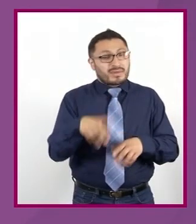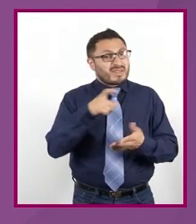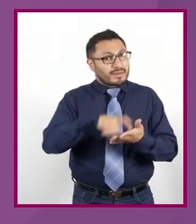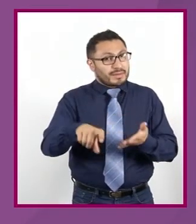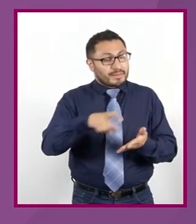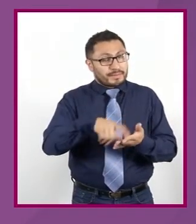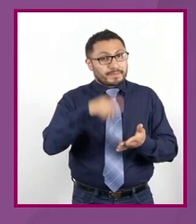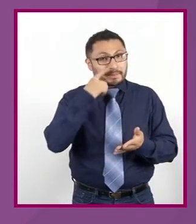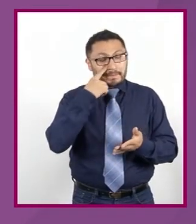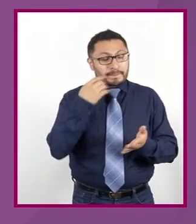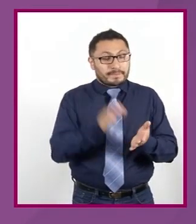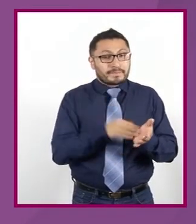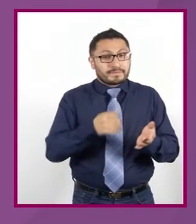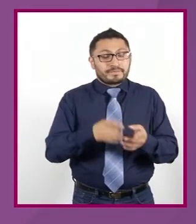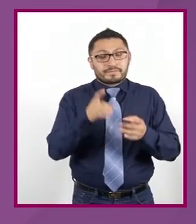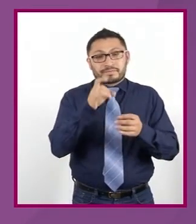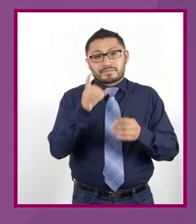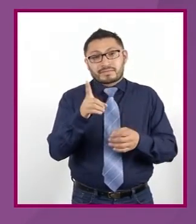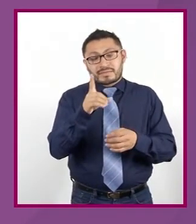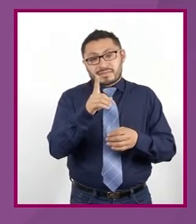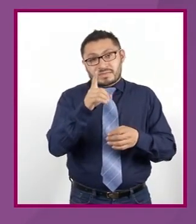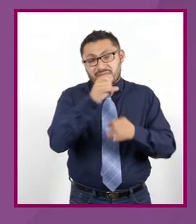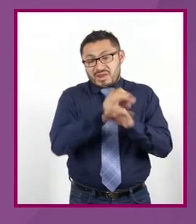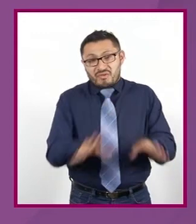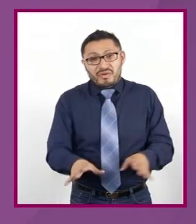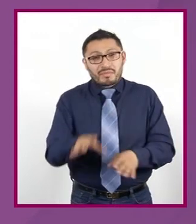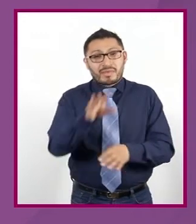Datos fiscales, condición para el cliente.